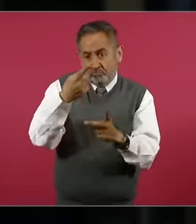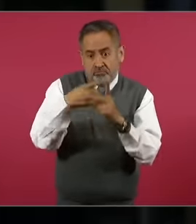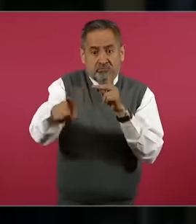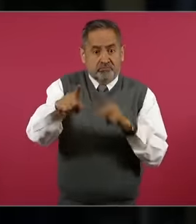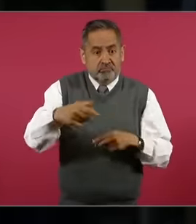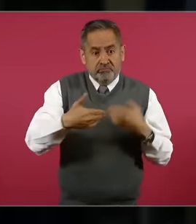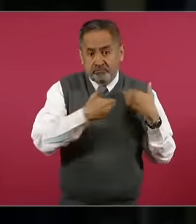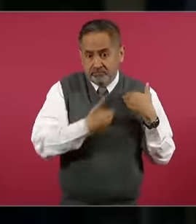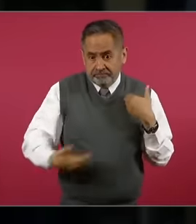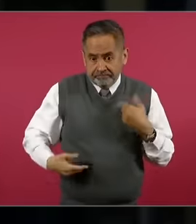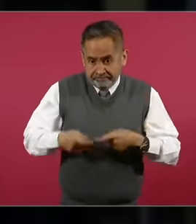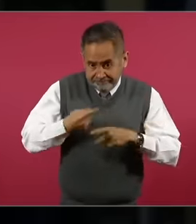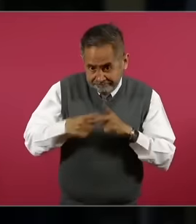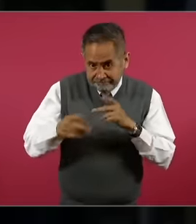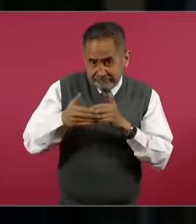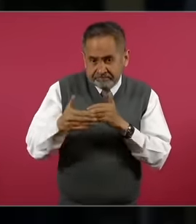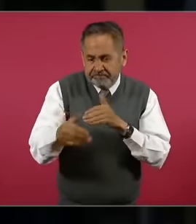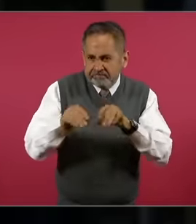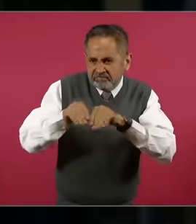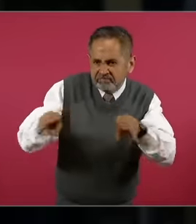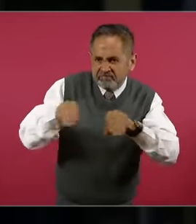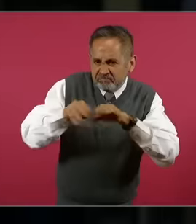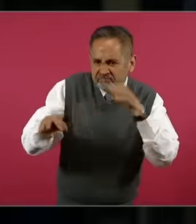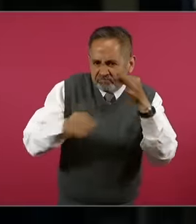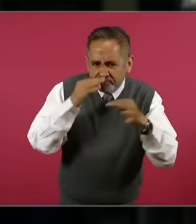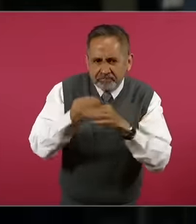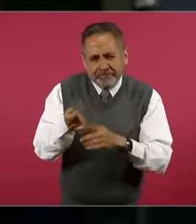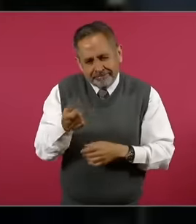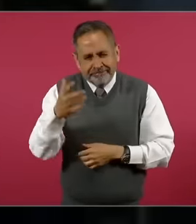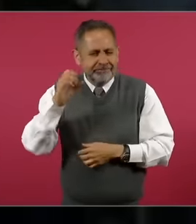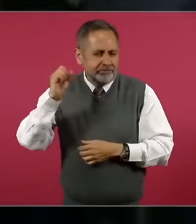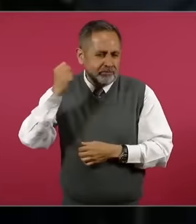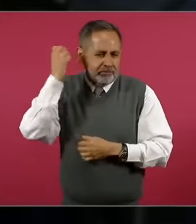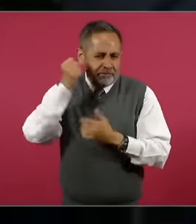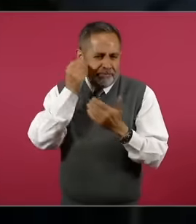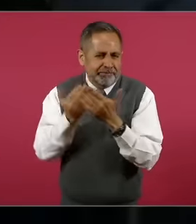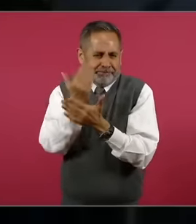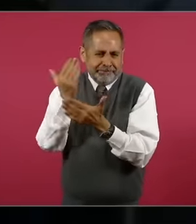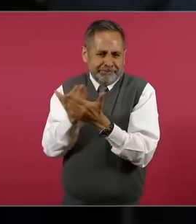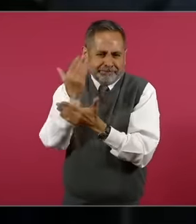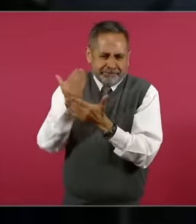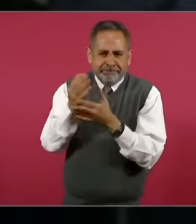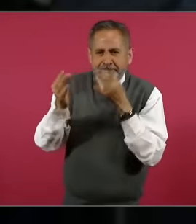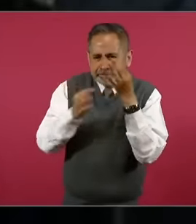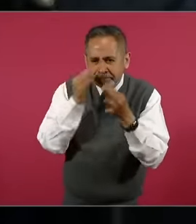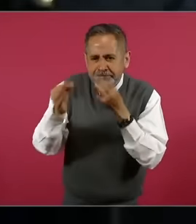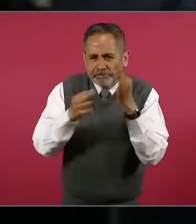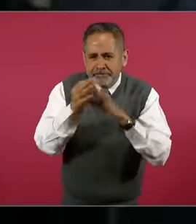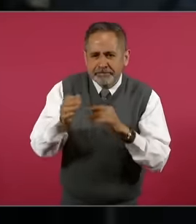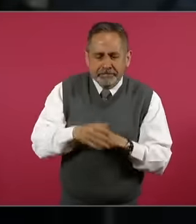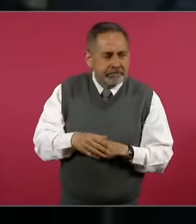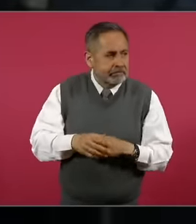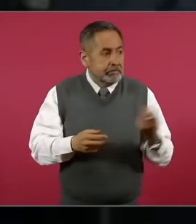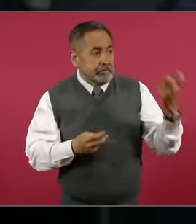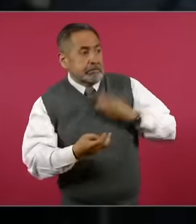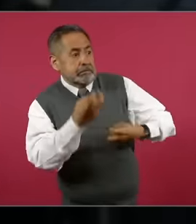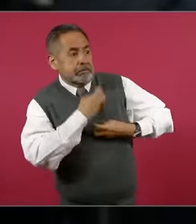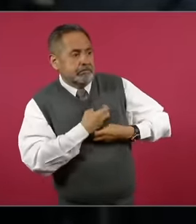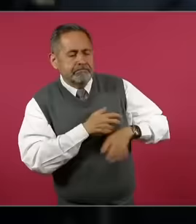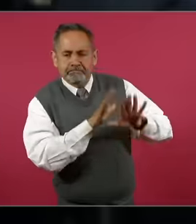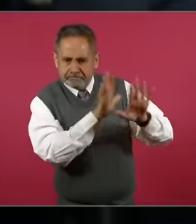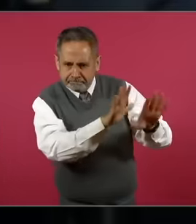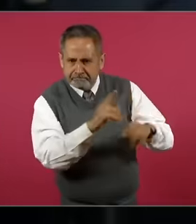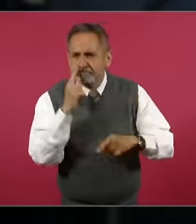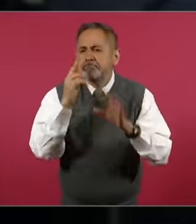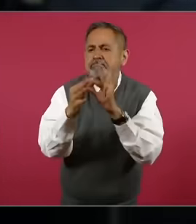su administración y la cual conocemos como las mañaneras, pudo tener réplica de todos los ataques a su gobierno, muchos de